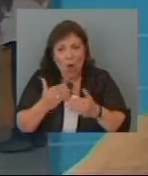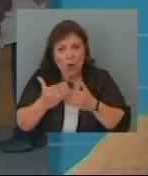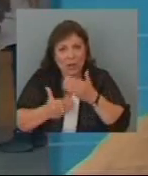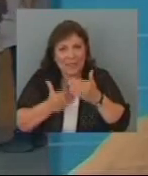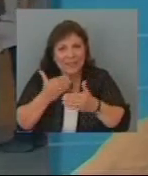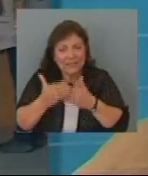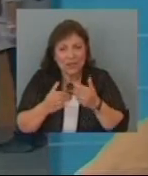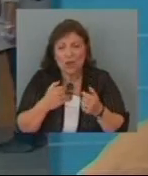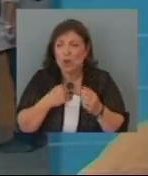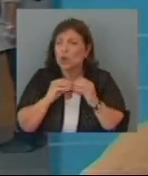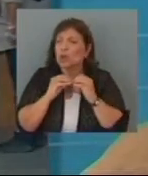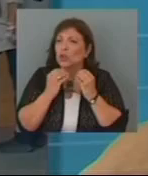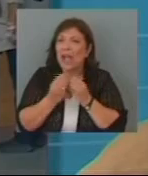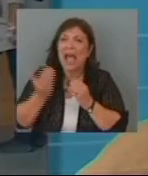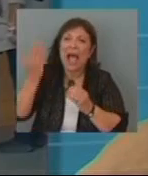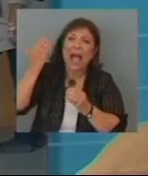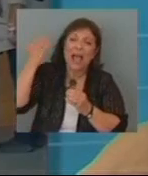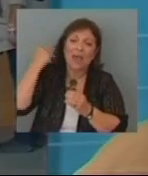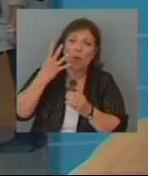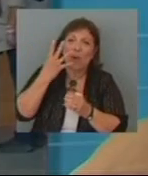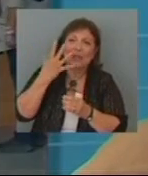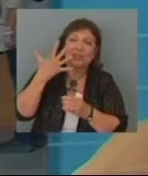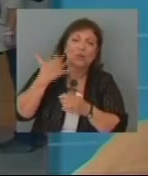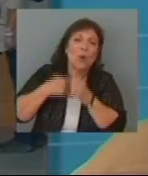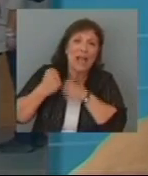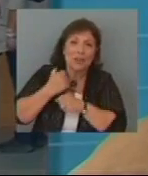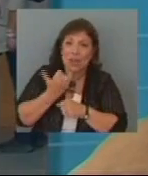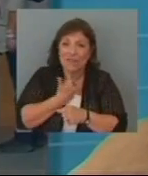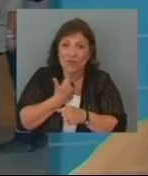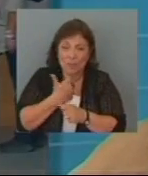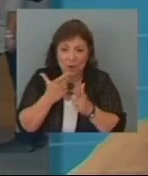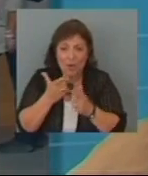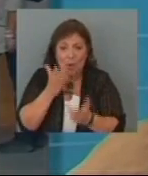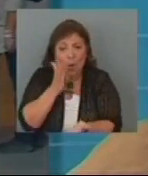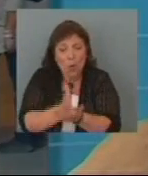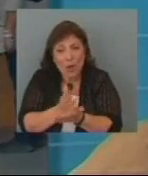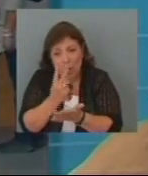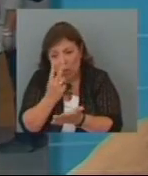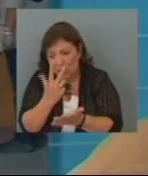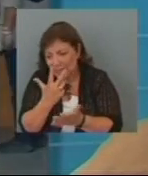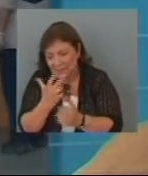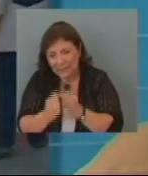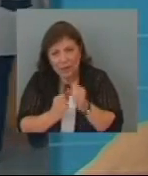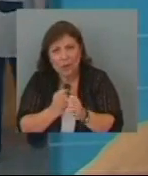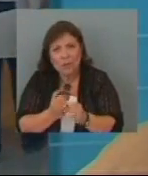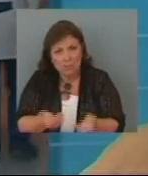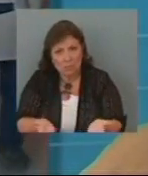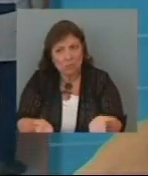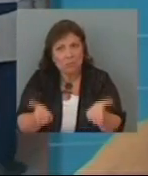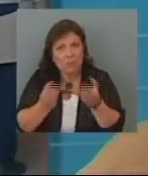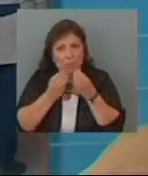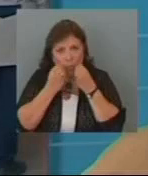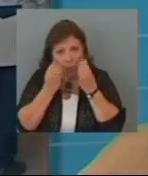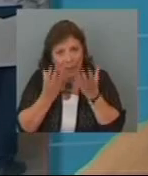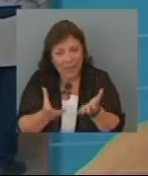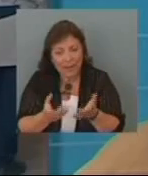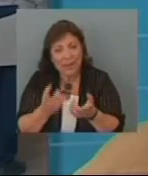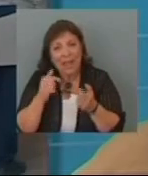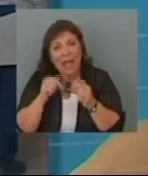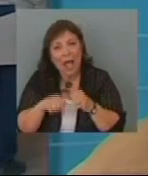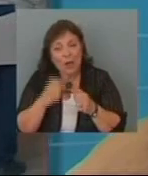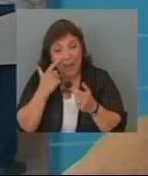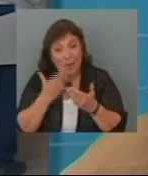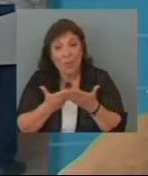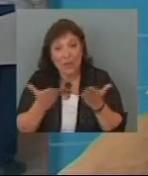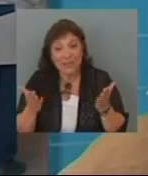no tenemos cifras anteriores a 4 o 5 años, en los últimos 2 o 3 años ha crecido de manera muy importante. Lo que están mostrando